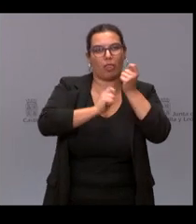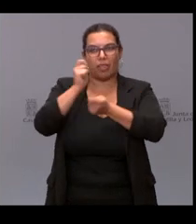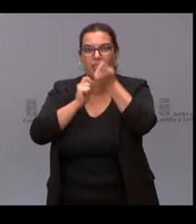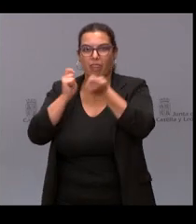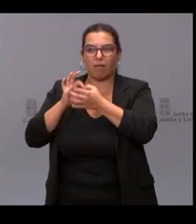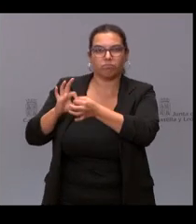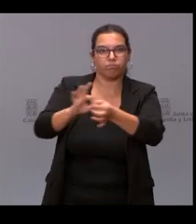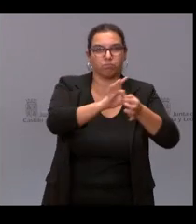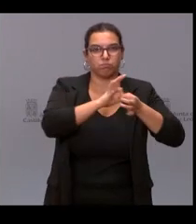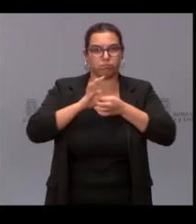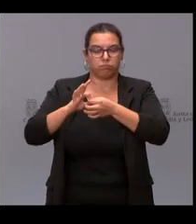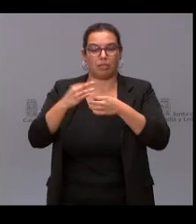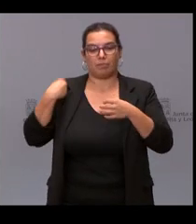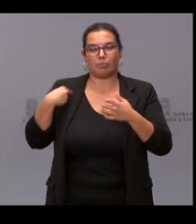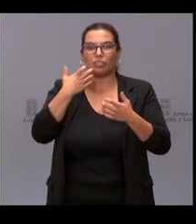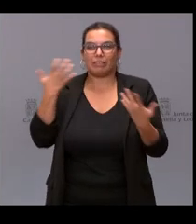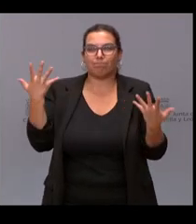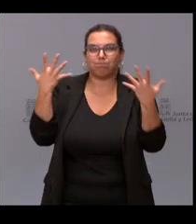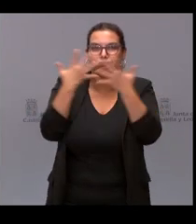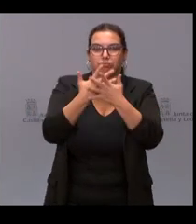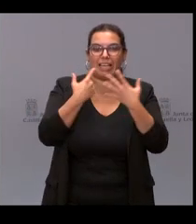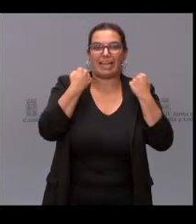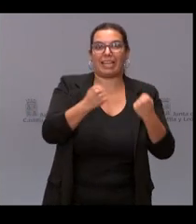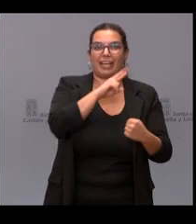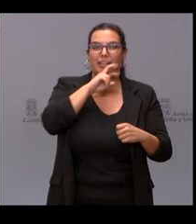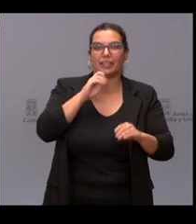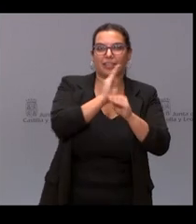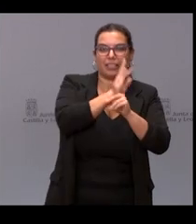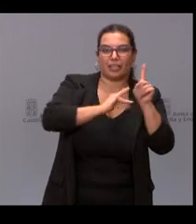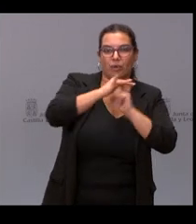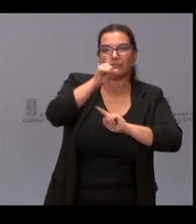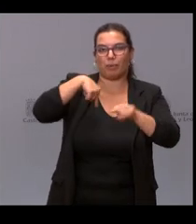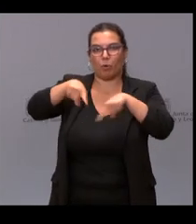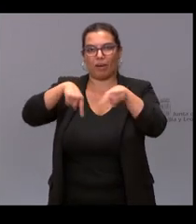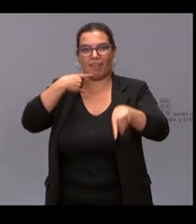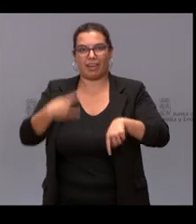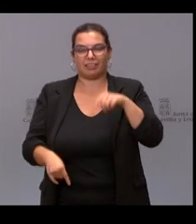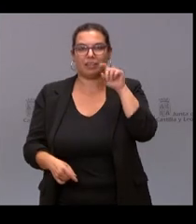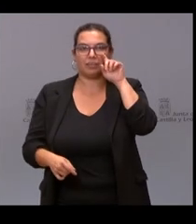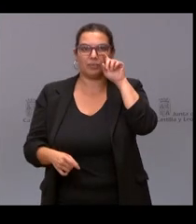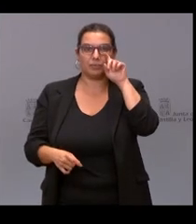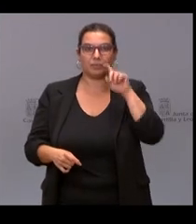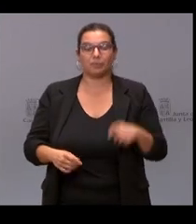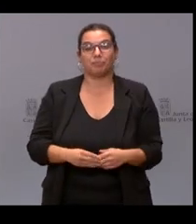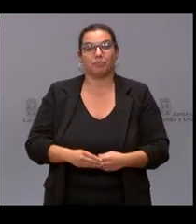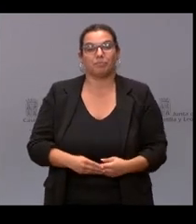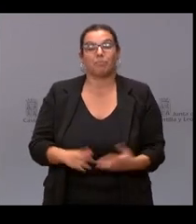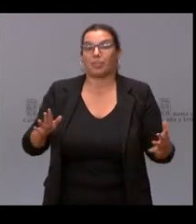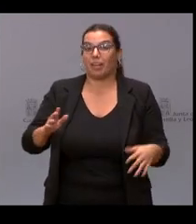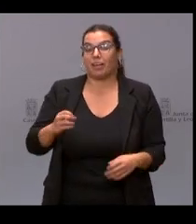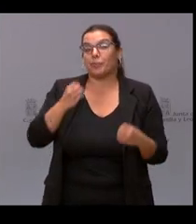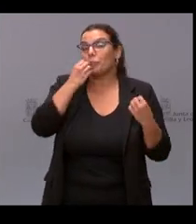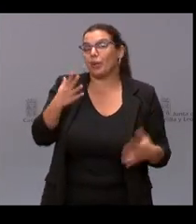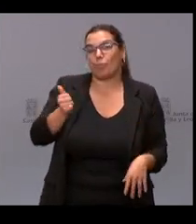problema conjugando, digamos, la energía renovable con la movilidad eléctrica. So that's our opportunity. Thank you very much. Es una gran